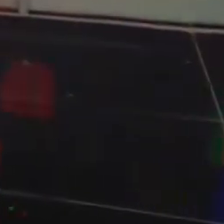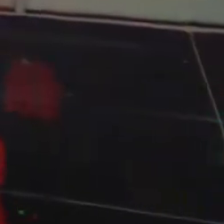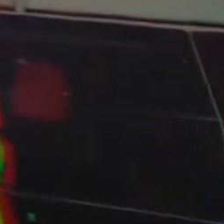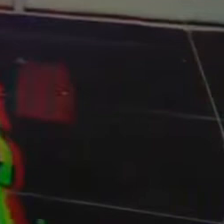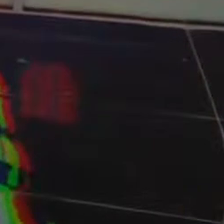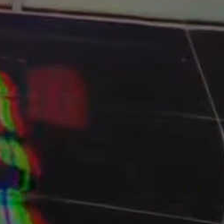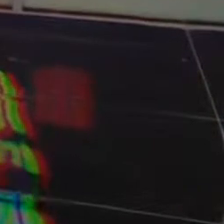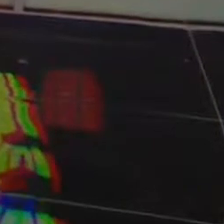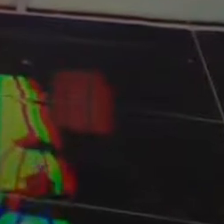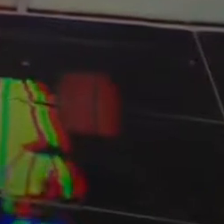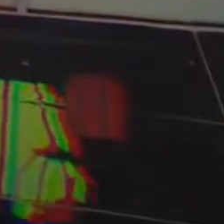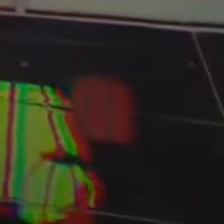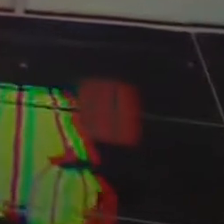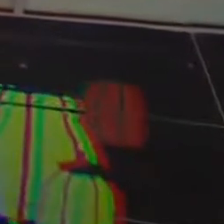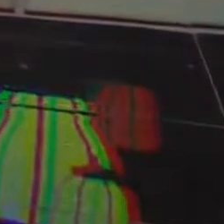cuando al partir